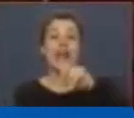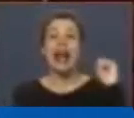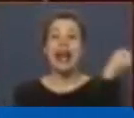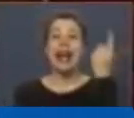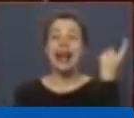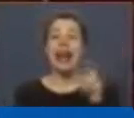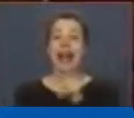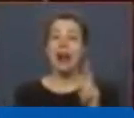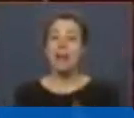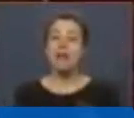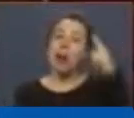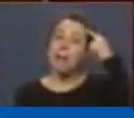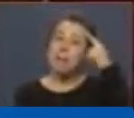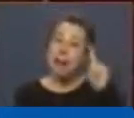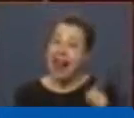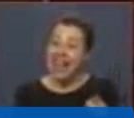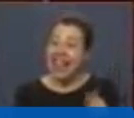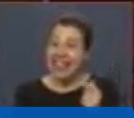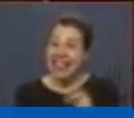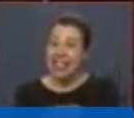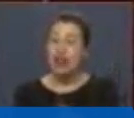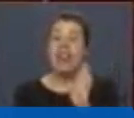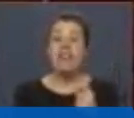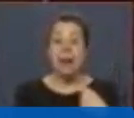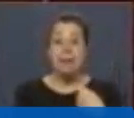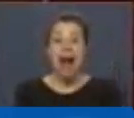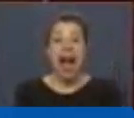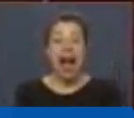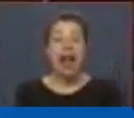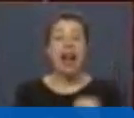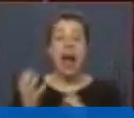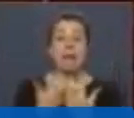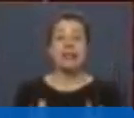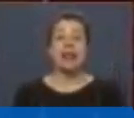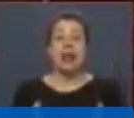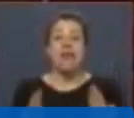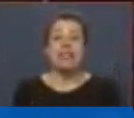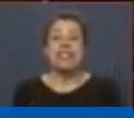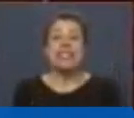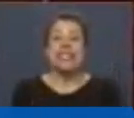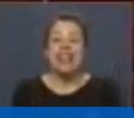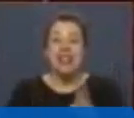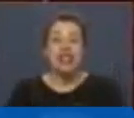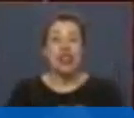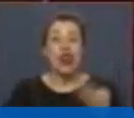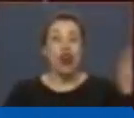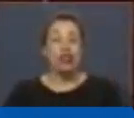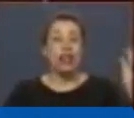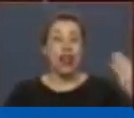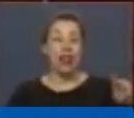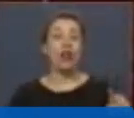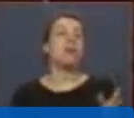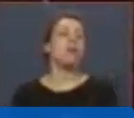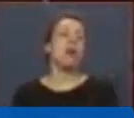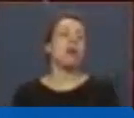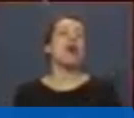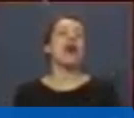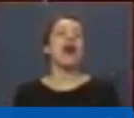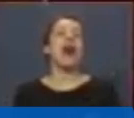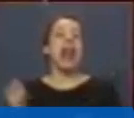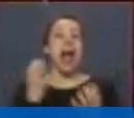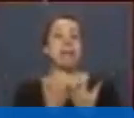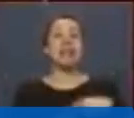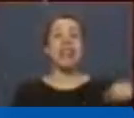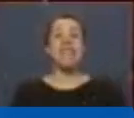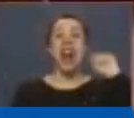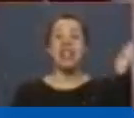República para que ésta efectúe el pago a los proveedores de servicios concesionados, como lo son el retiro de residuos